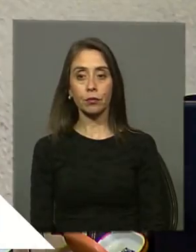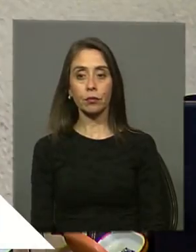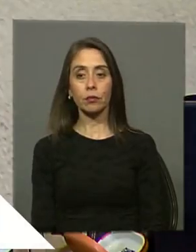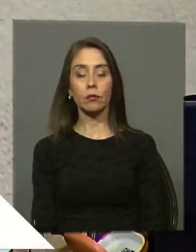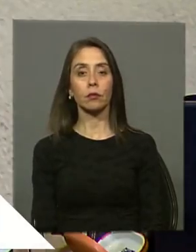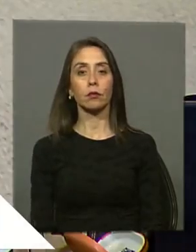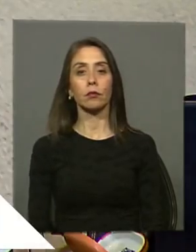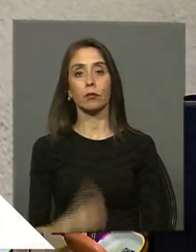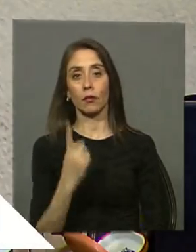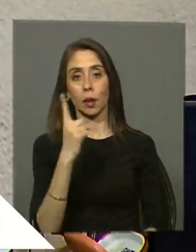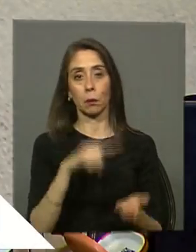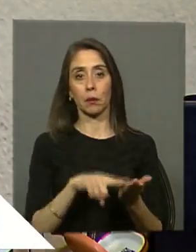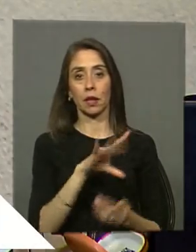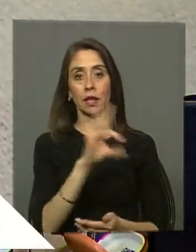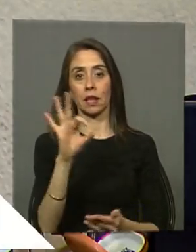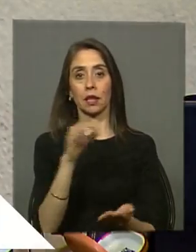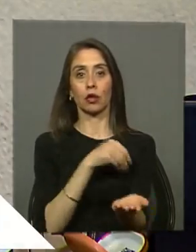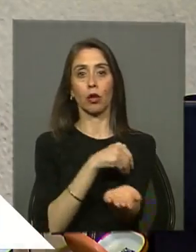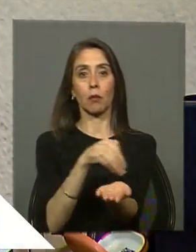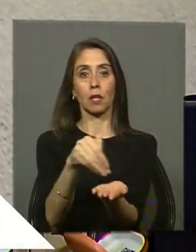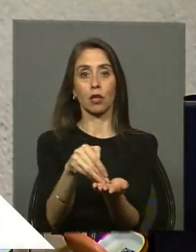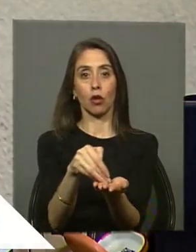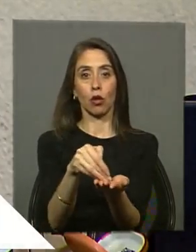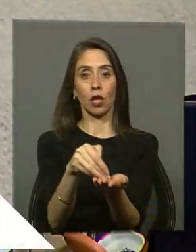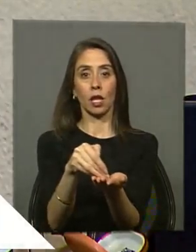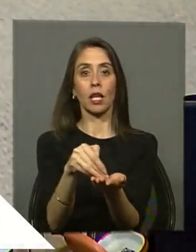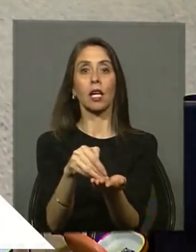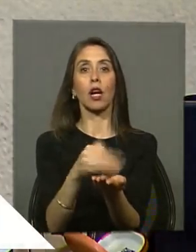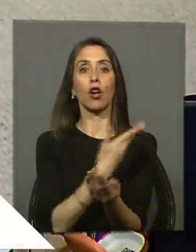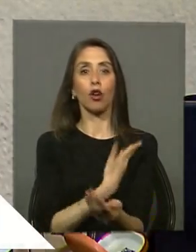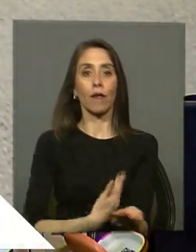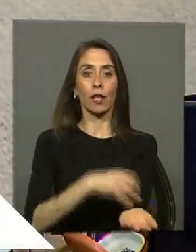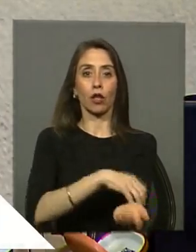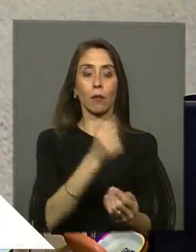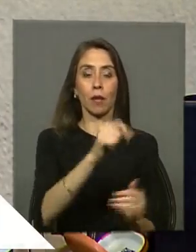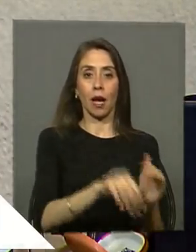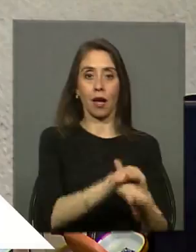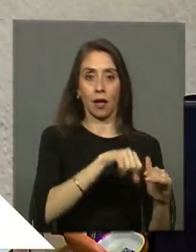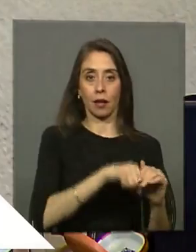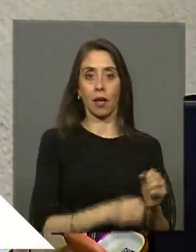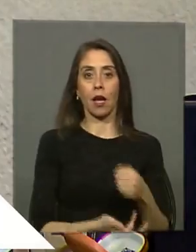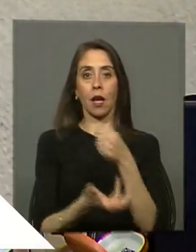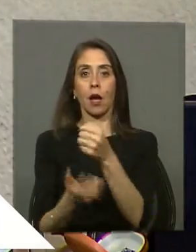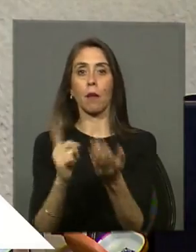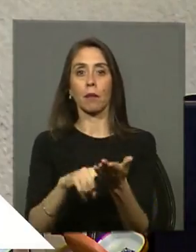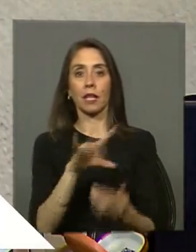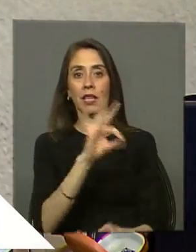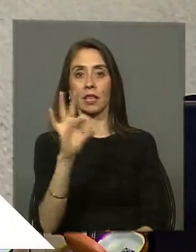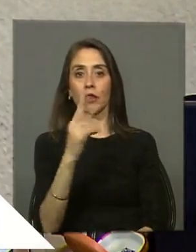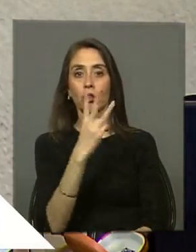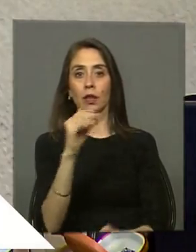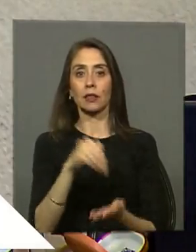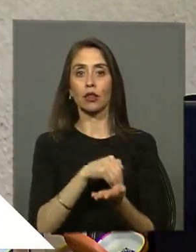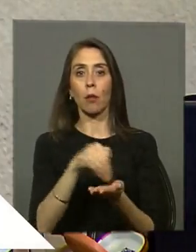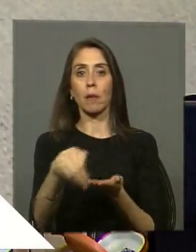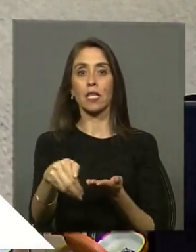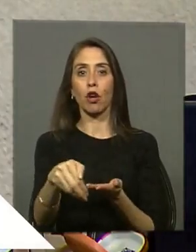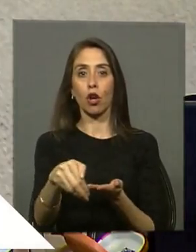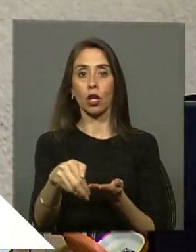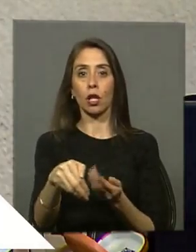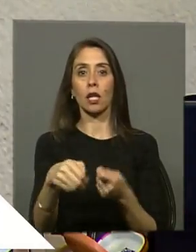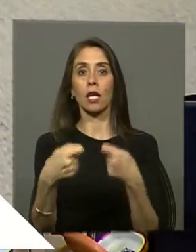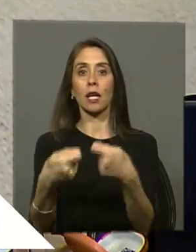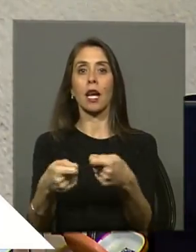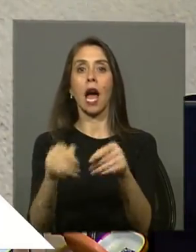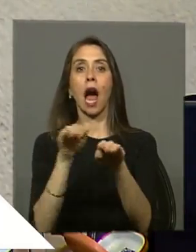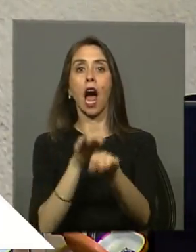de 1500 millones también del gobierno regional de esos 1500 alrededor de 300 millones se van a utilizar también en